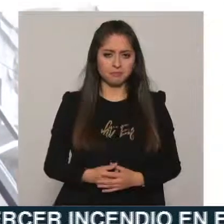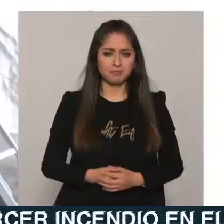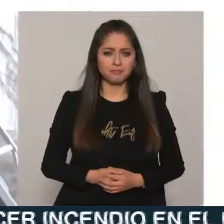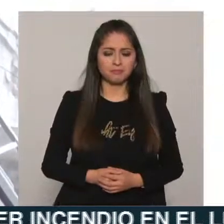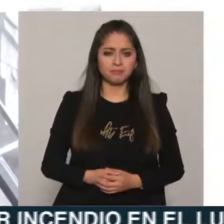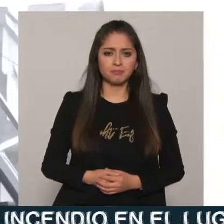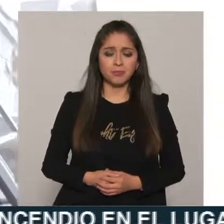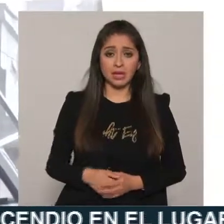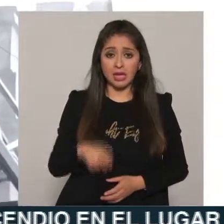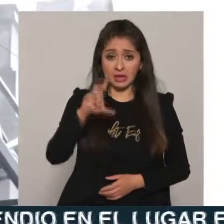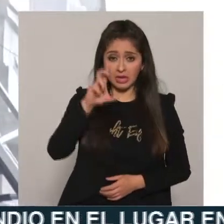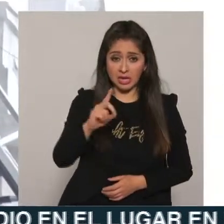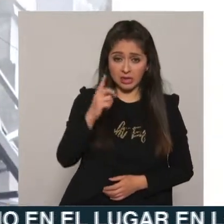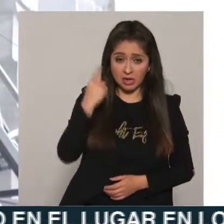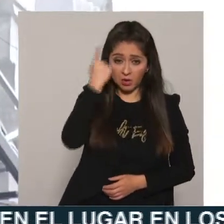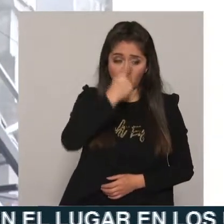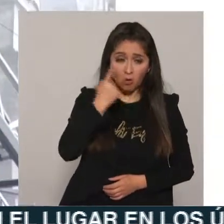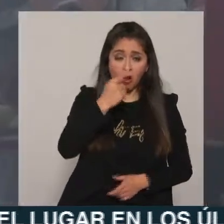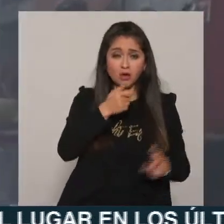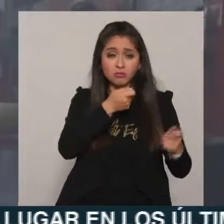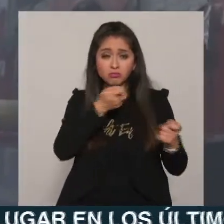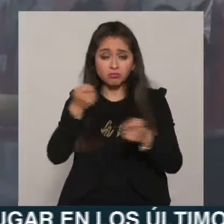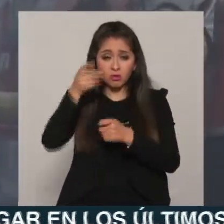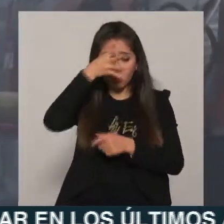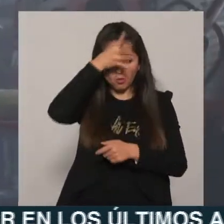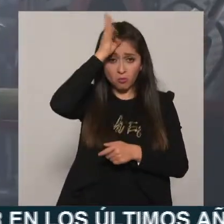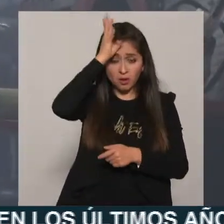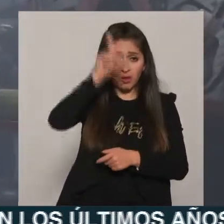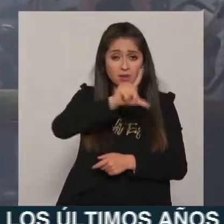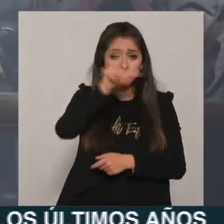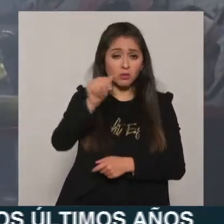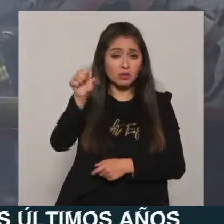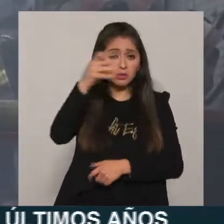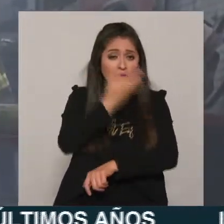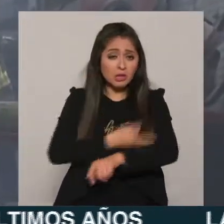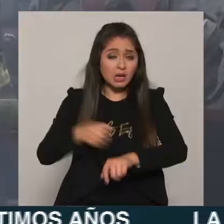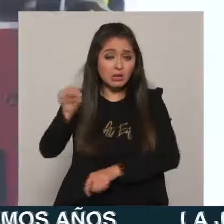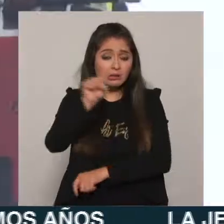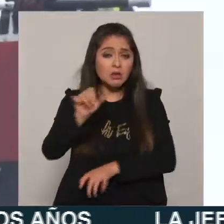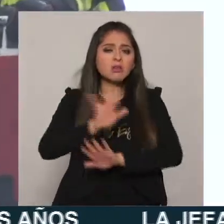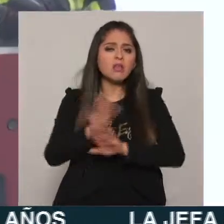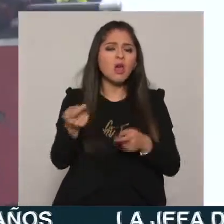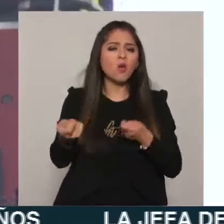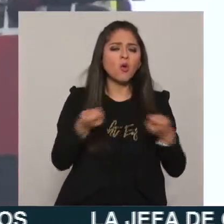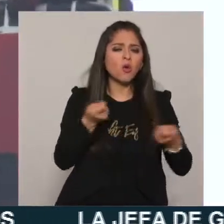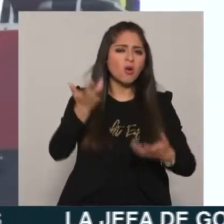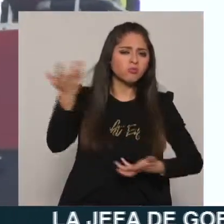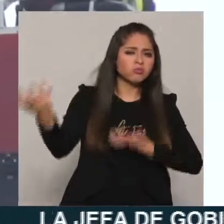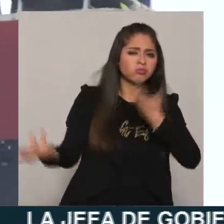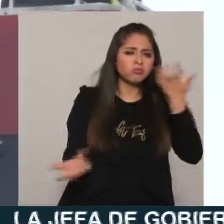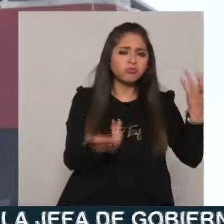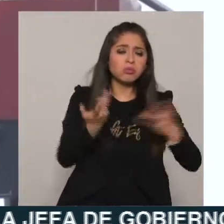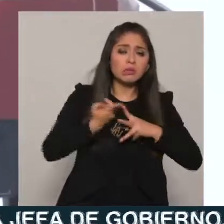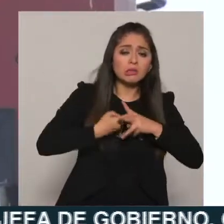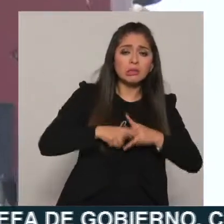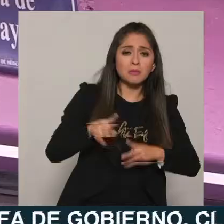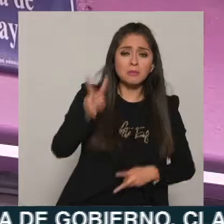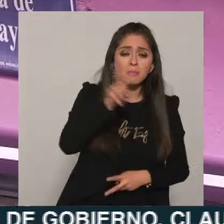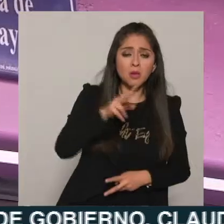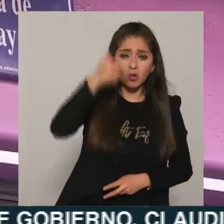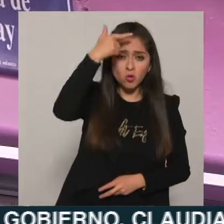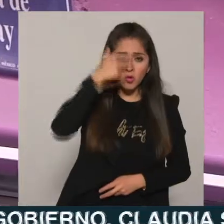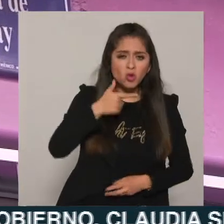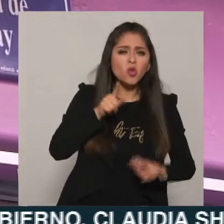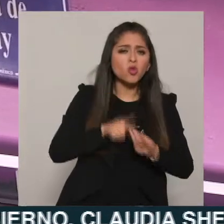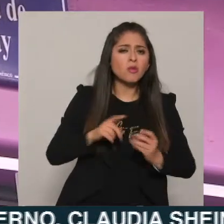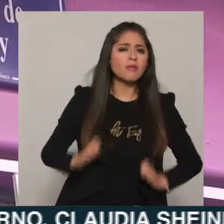Tras casi 30 horas de labores de bomberos capitalinos, fue hasta la tarde del sábado cuando se logró controlar el incendio que inició el viernes en la madrugada en un